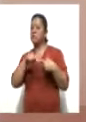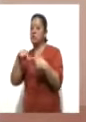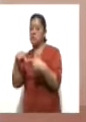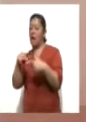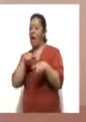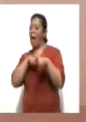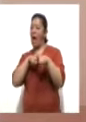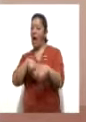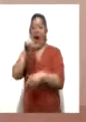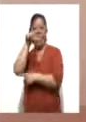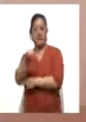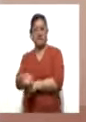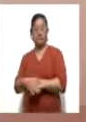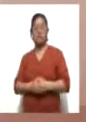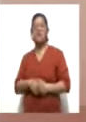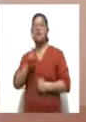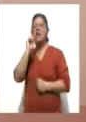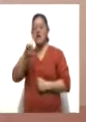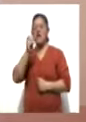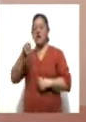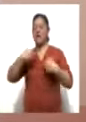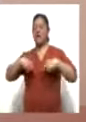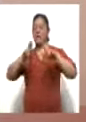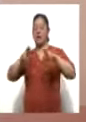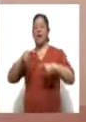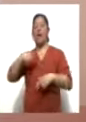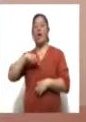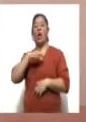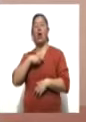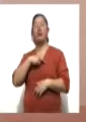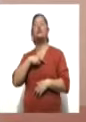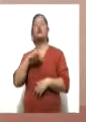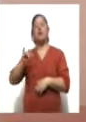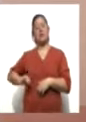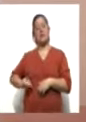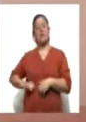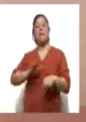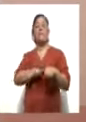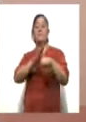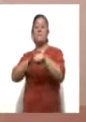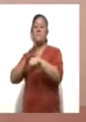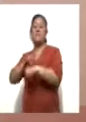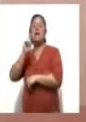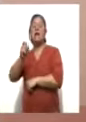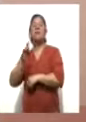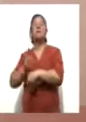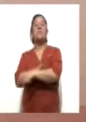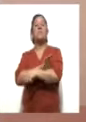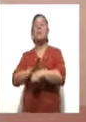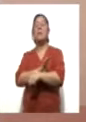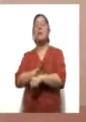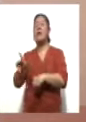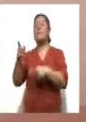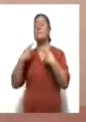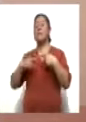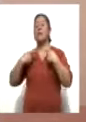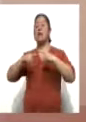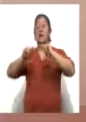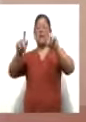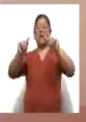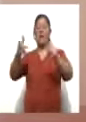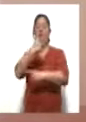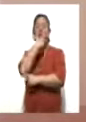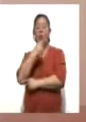que representa nuestro mayor interés, que es el bienestar de las y los tlaxcaltecas, y con nuestro